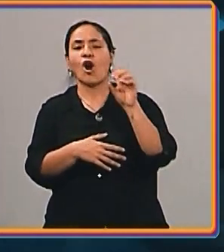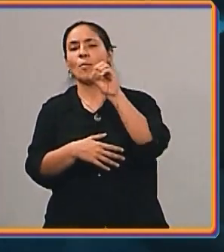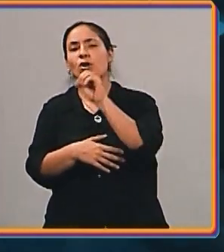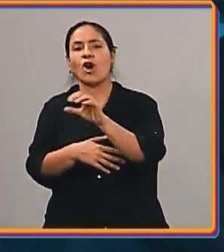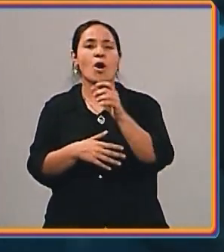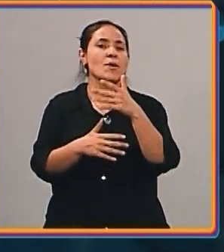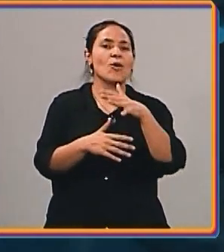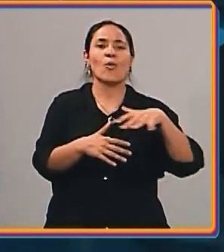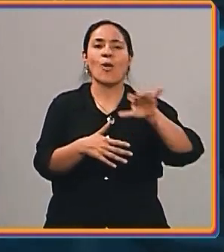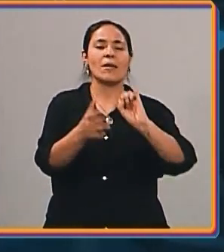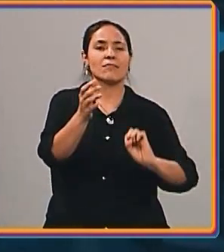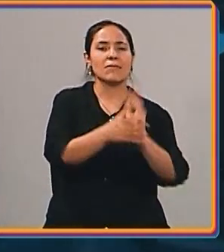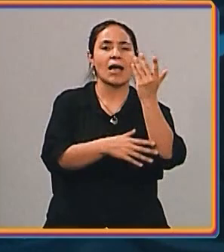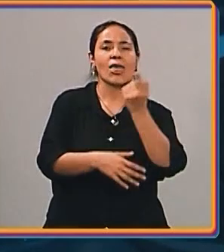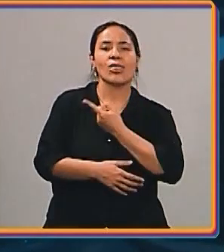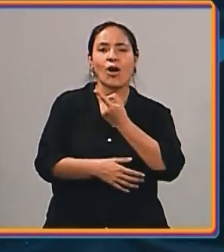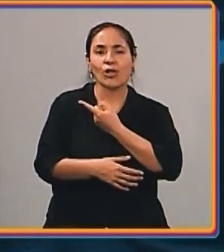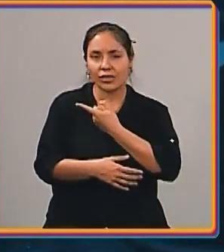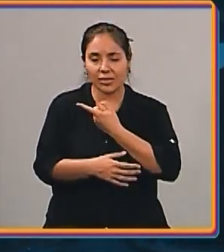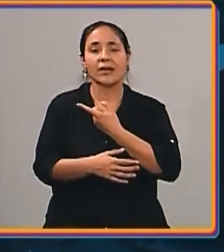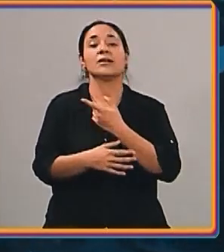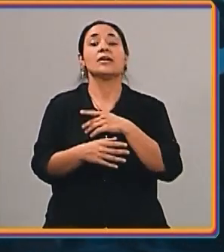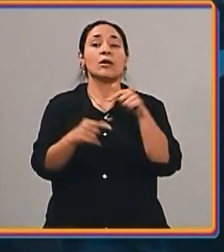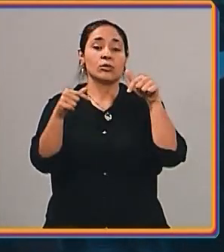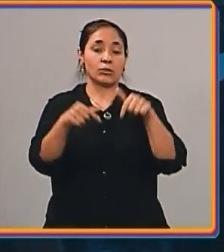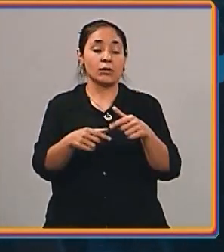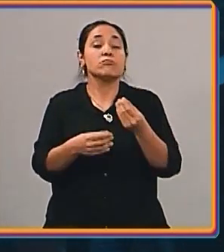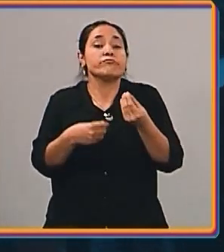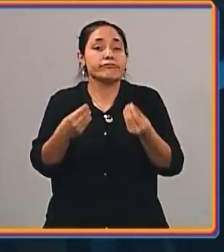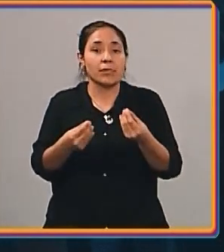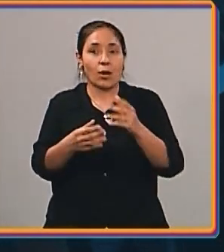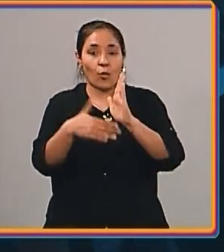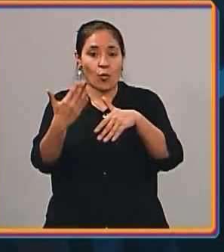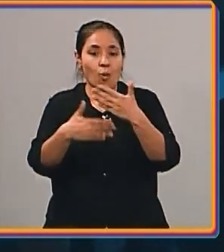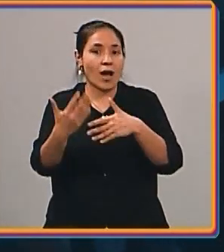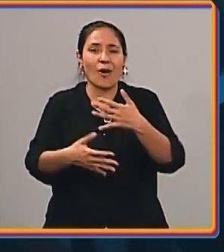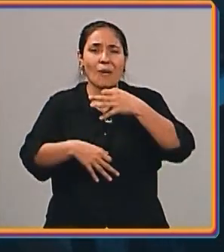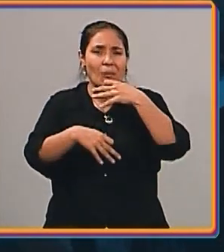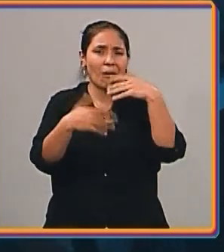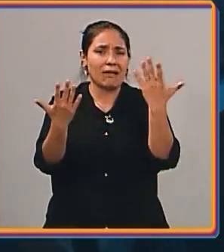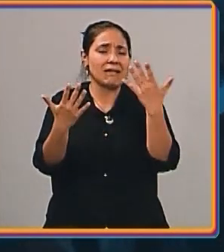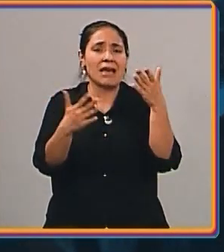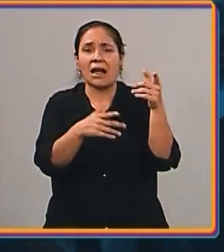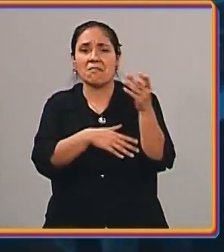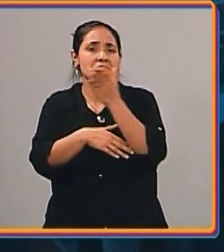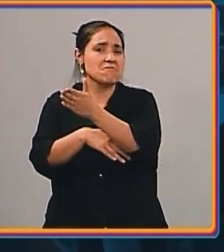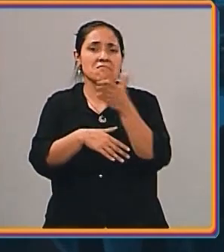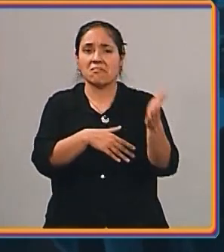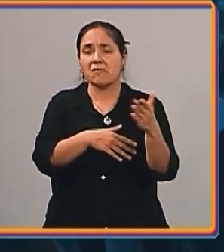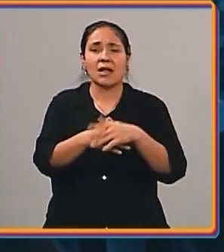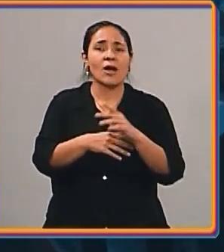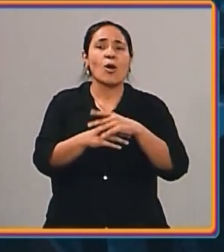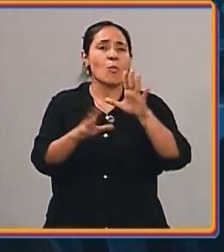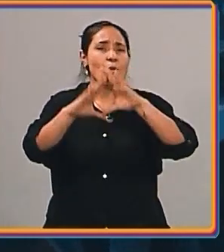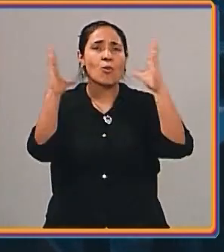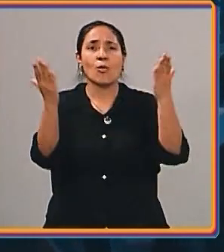Si bien sus nombres responden a los lugares donde nacieron estas categorías, Hoy podemos encontrar juegos de cualquiera de las